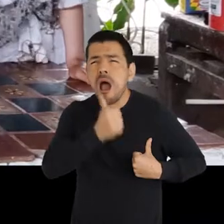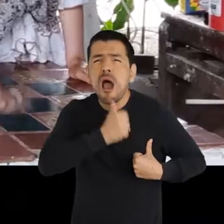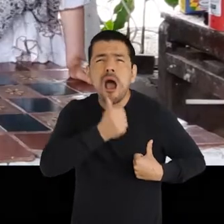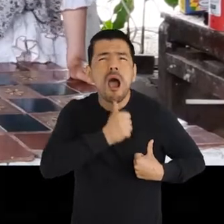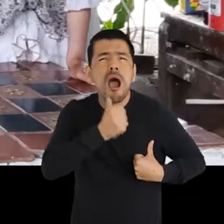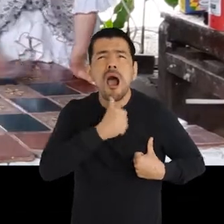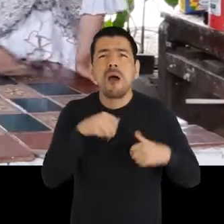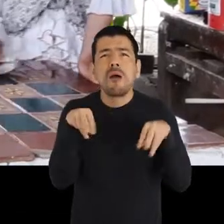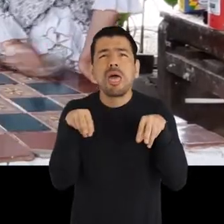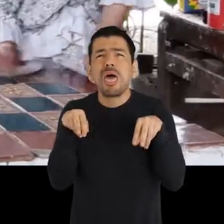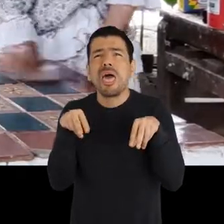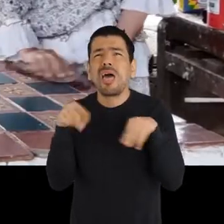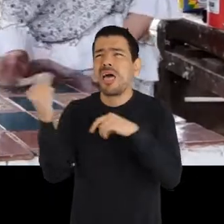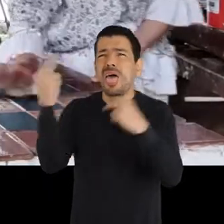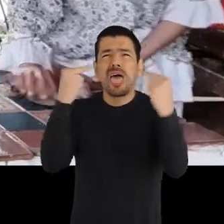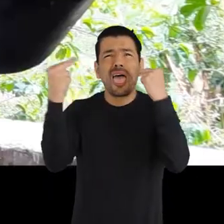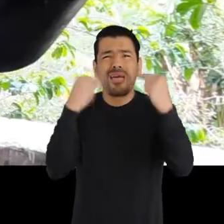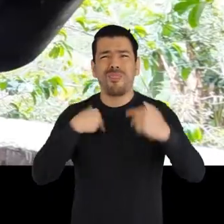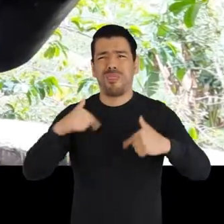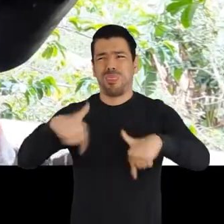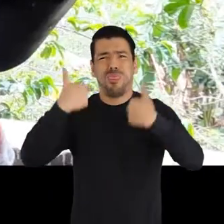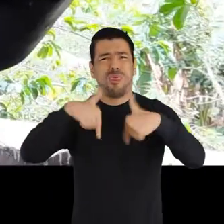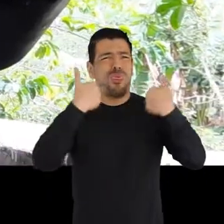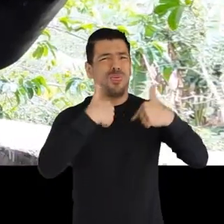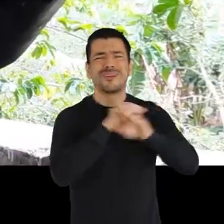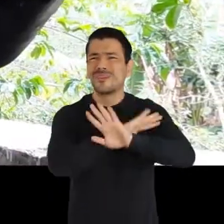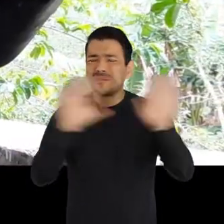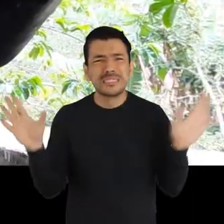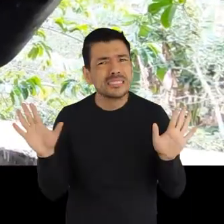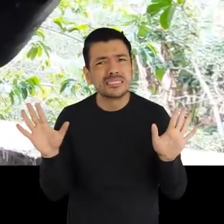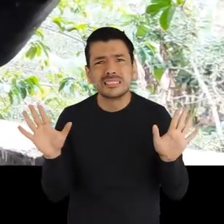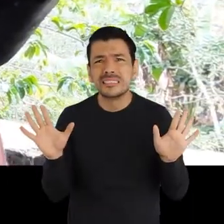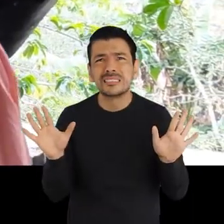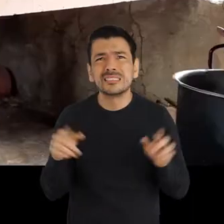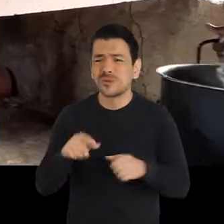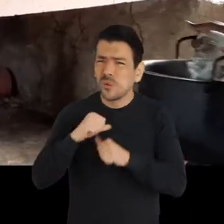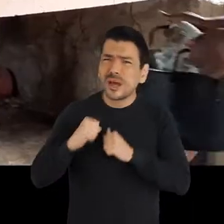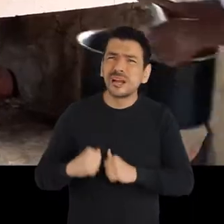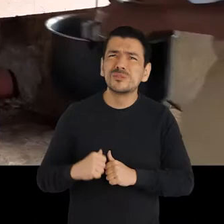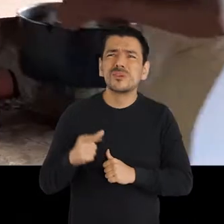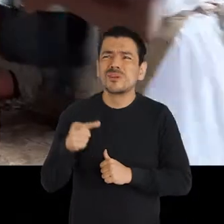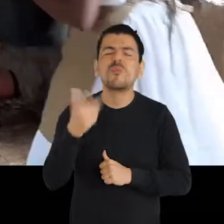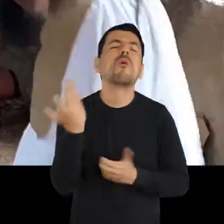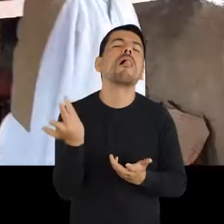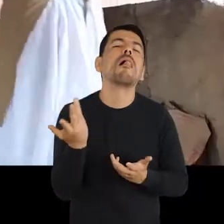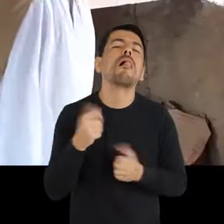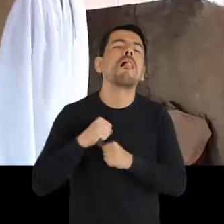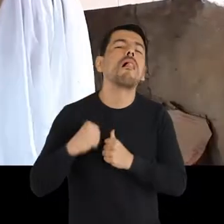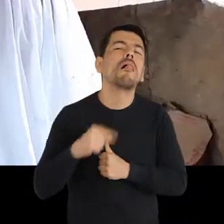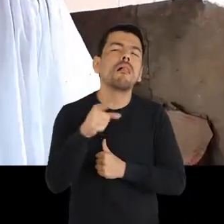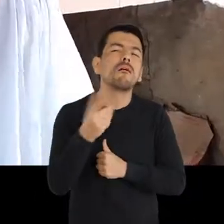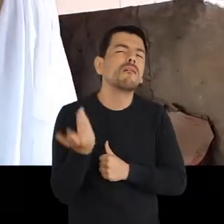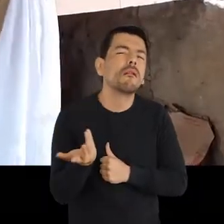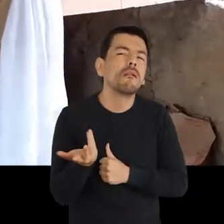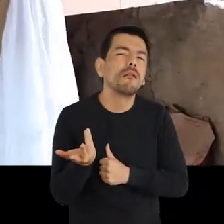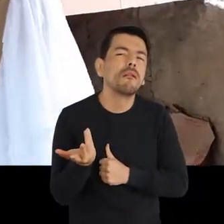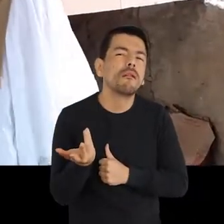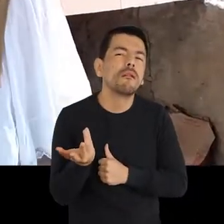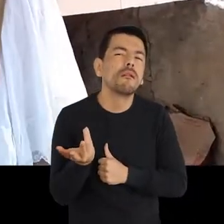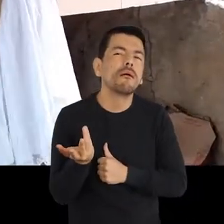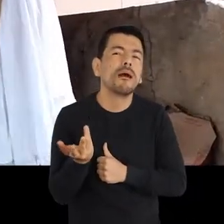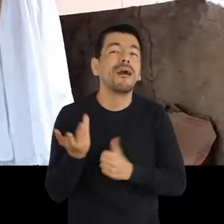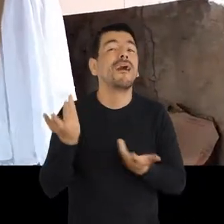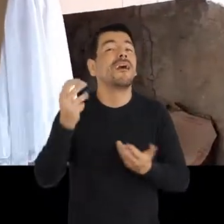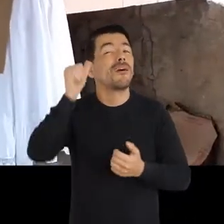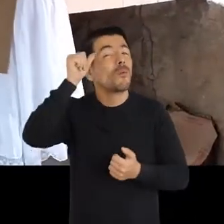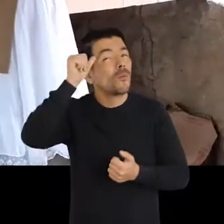las fiestas de esos desalmados. ¿Y de qué está hecho tu corazón, Martina? ¿De qué está hecho? Recuerda lo talentoso